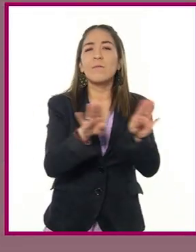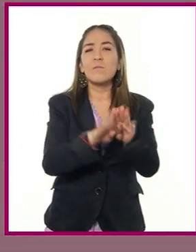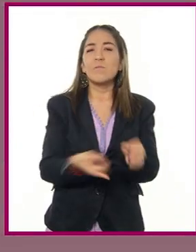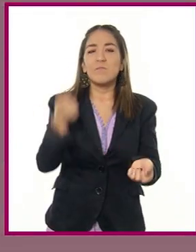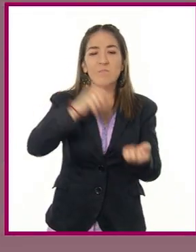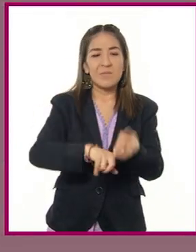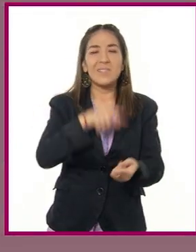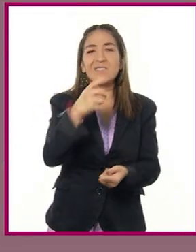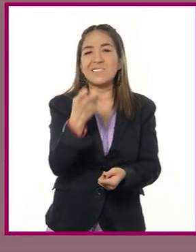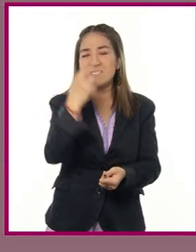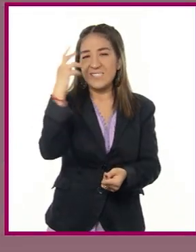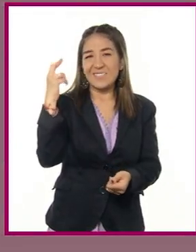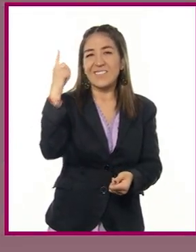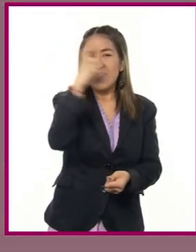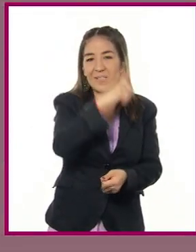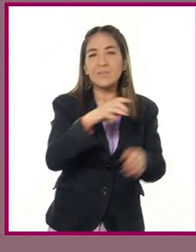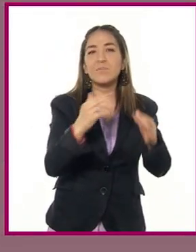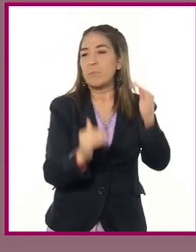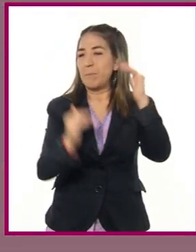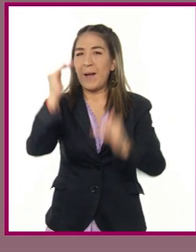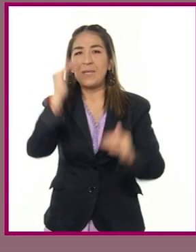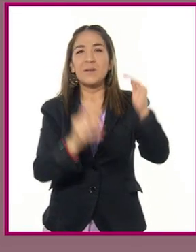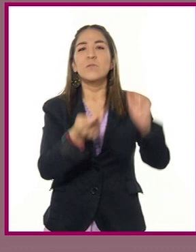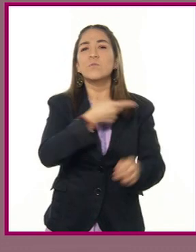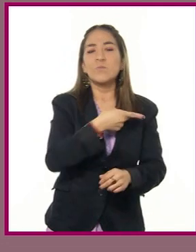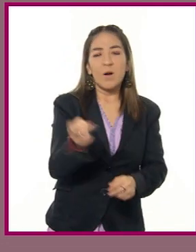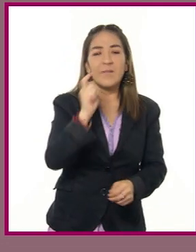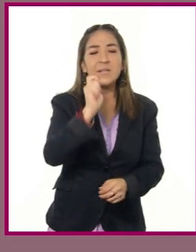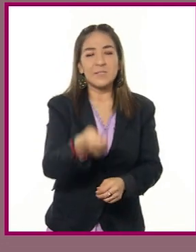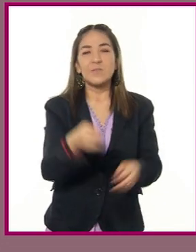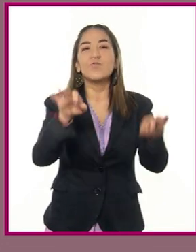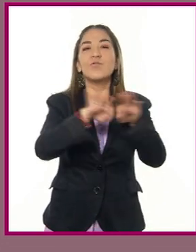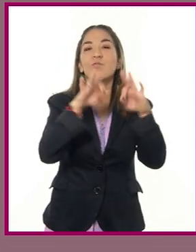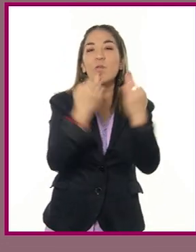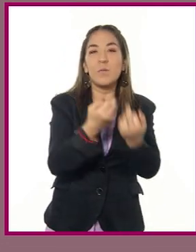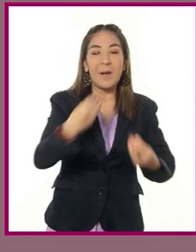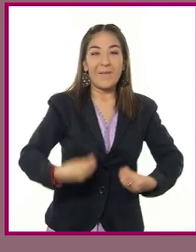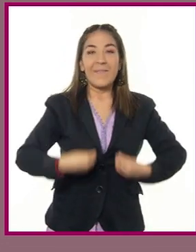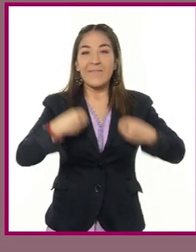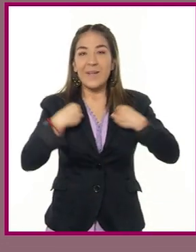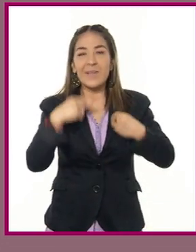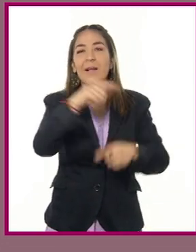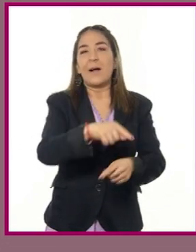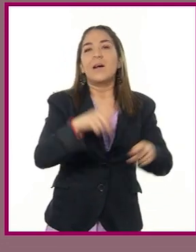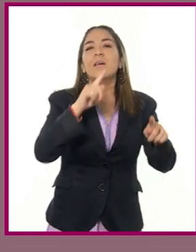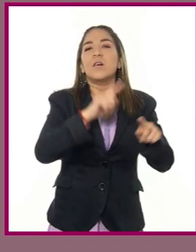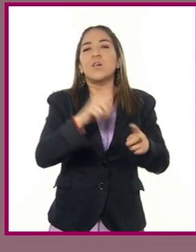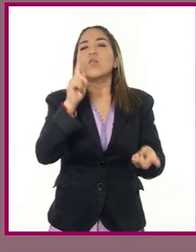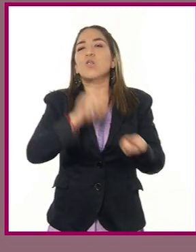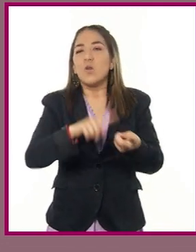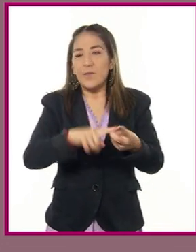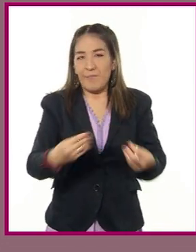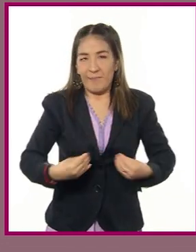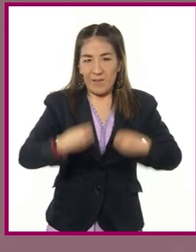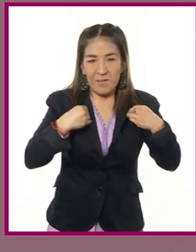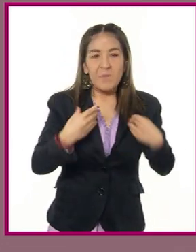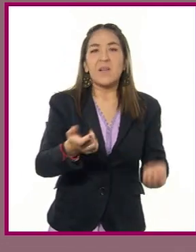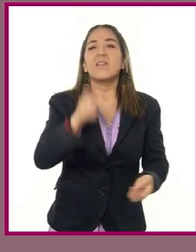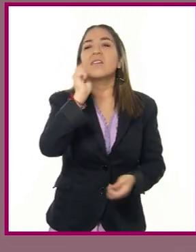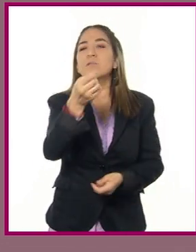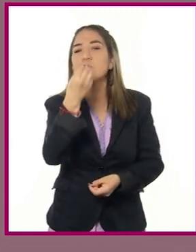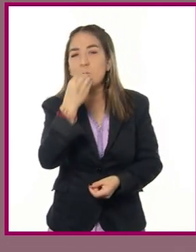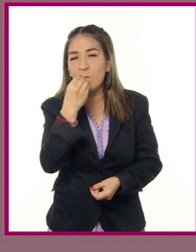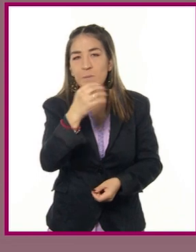la desigualdad de la riqueza? En la forma y calidad de vida de las personas, dónde viven, lo que comen,